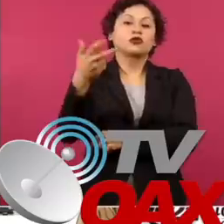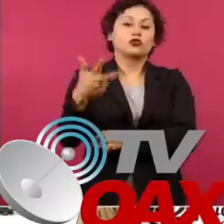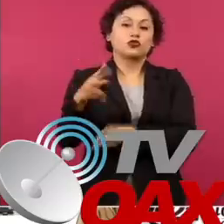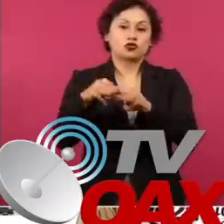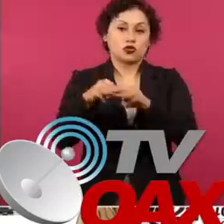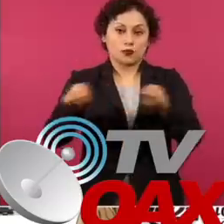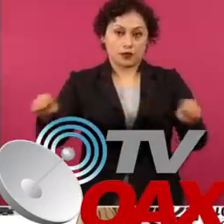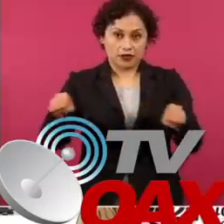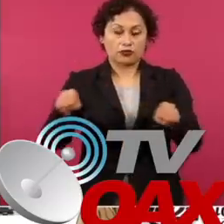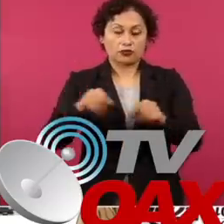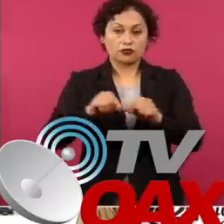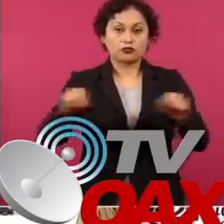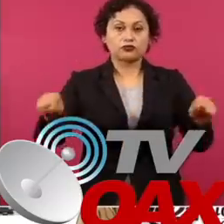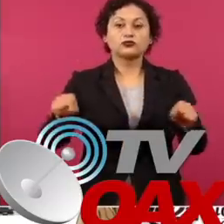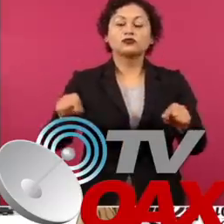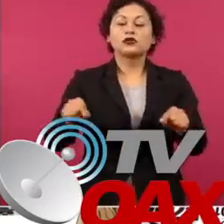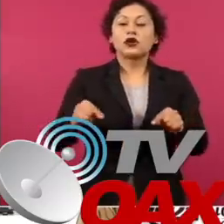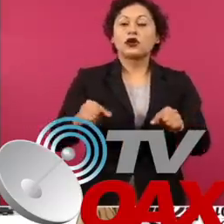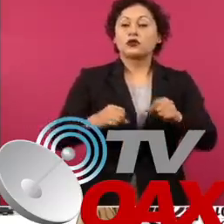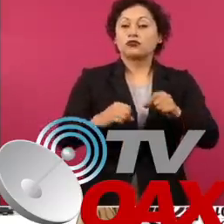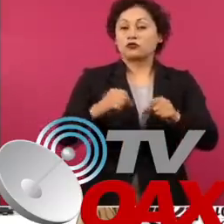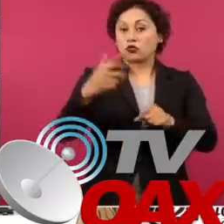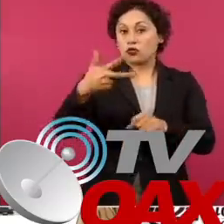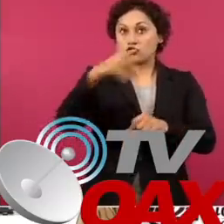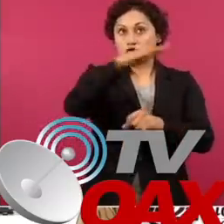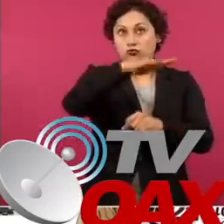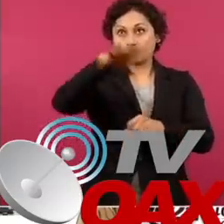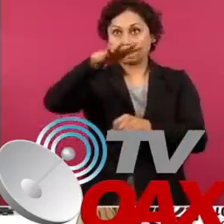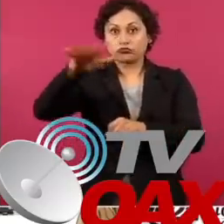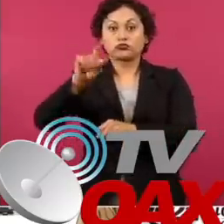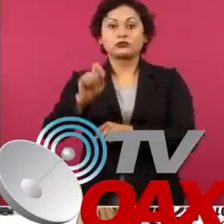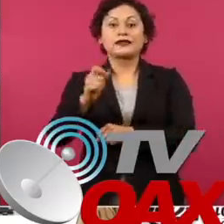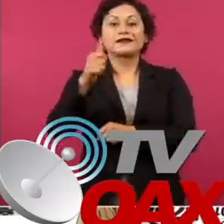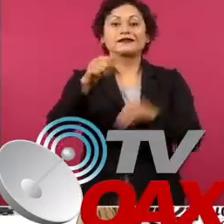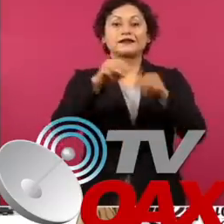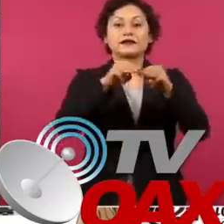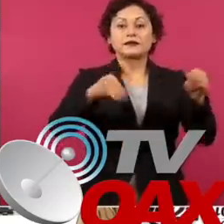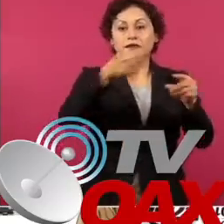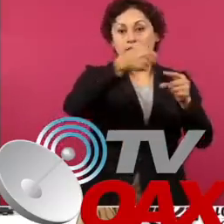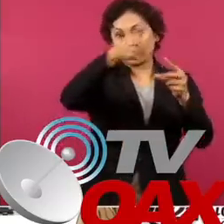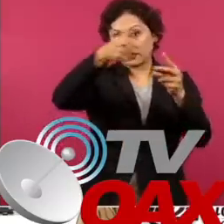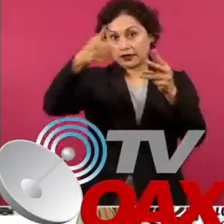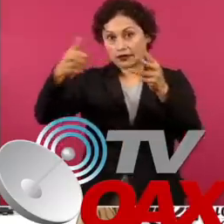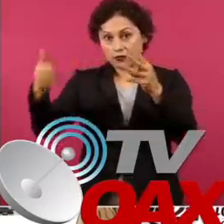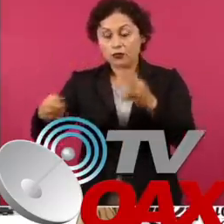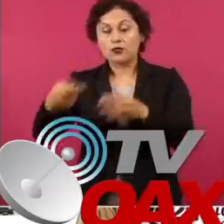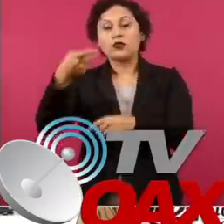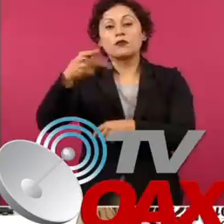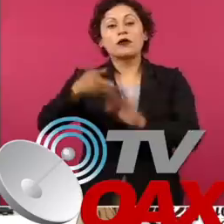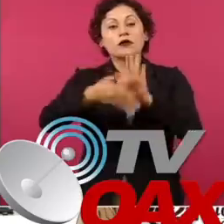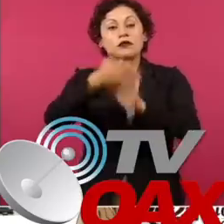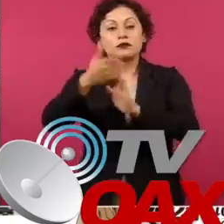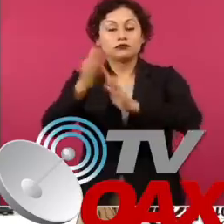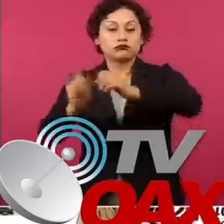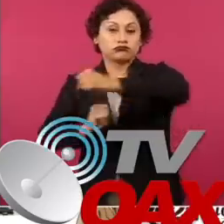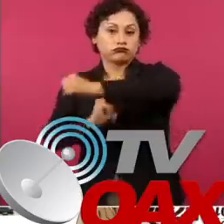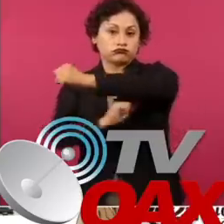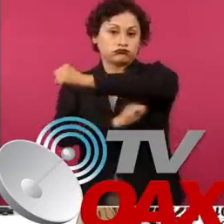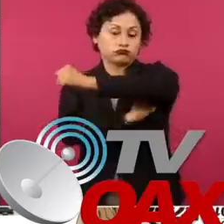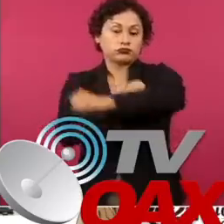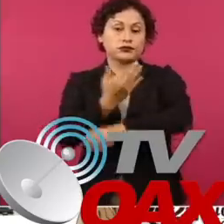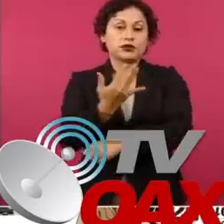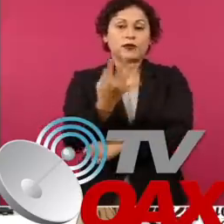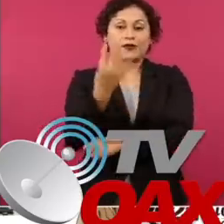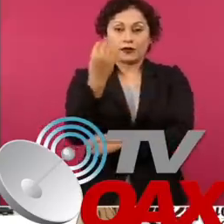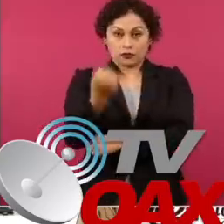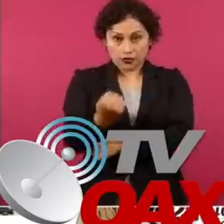cuenta con 9 apoyos, 8 claros, 26 metros cada uno para su cimentación. Se colaron 59 pilotes,